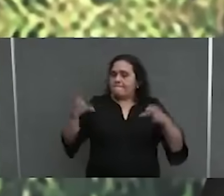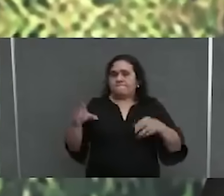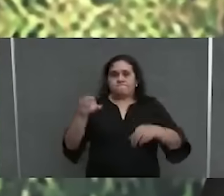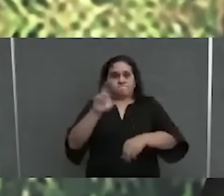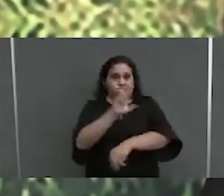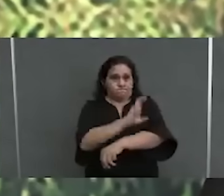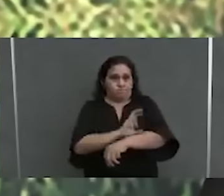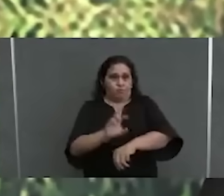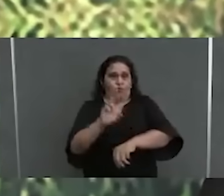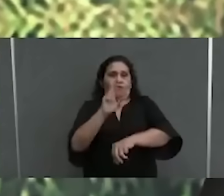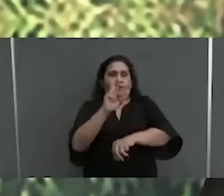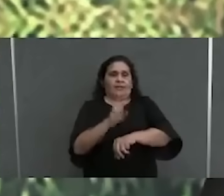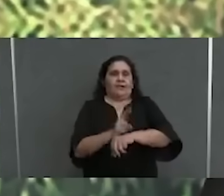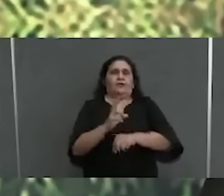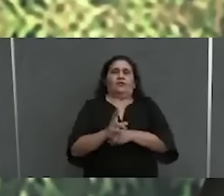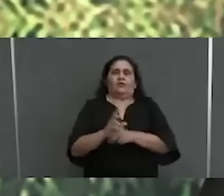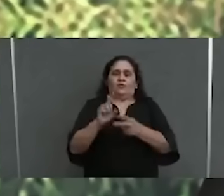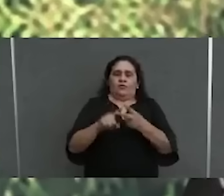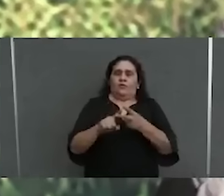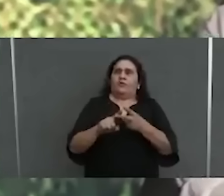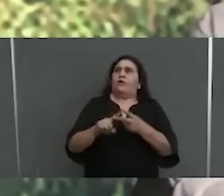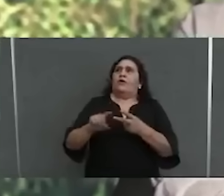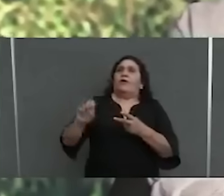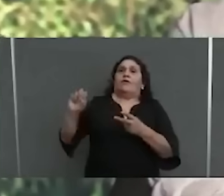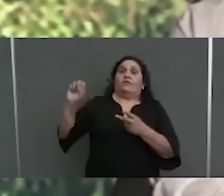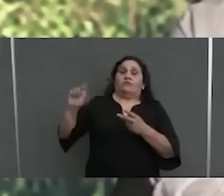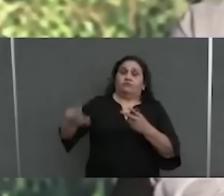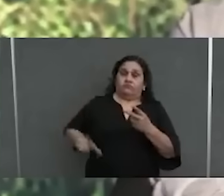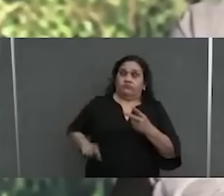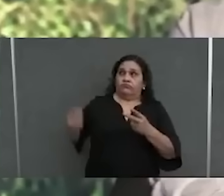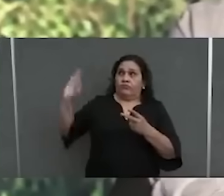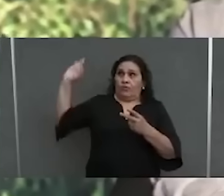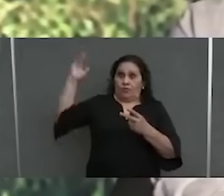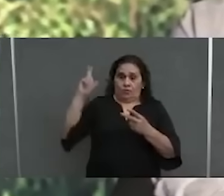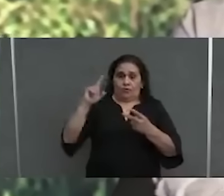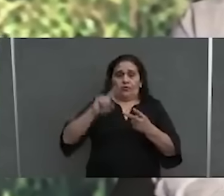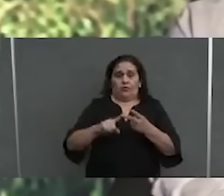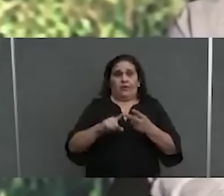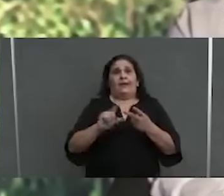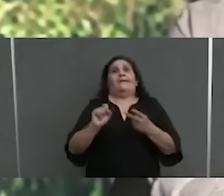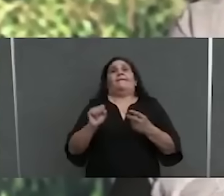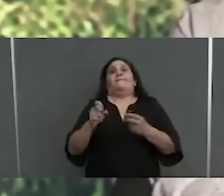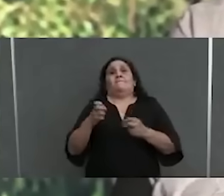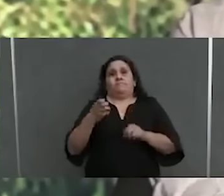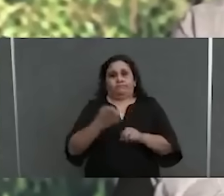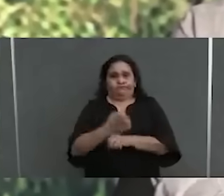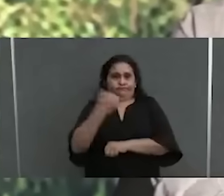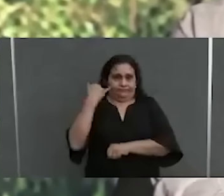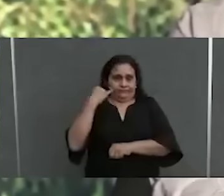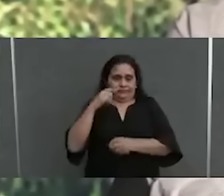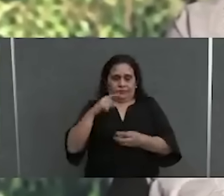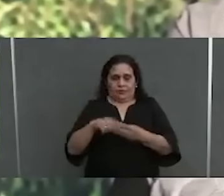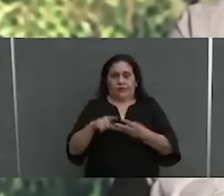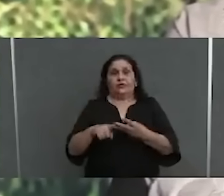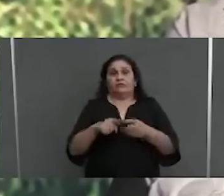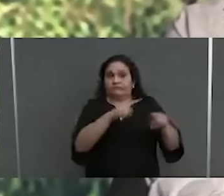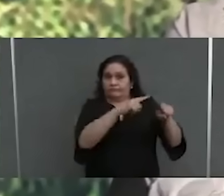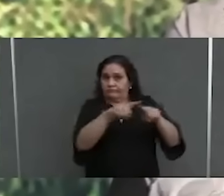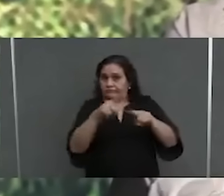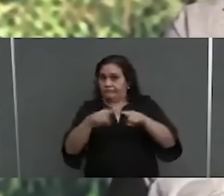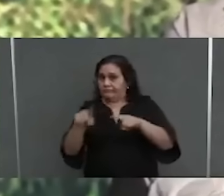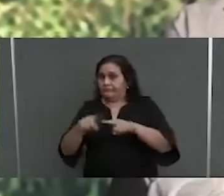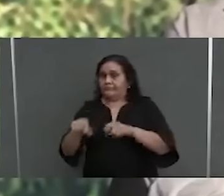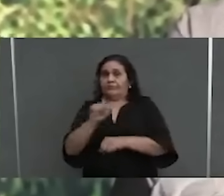hemos hecho entre gobierno federal, gobierno estatal y, por supuesto, también los ayuntamientos de Mérida y de Progreso, que también brindan